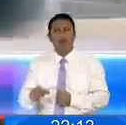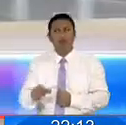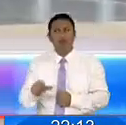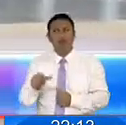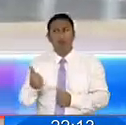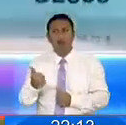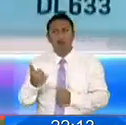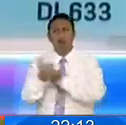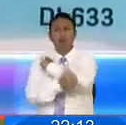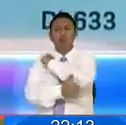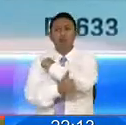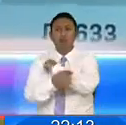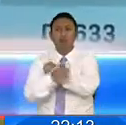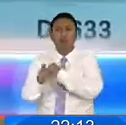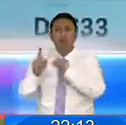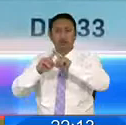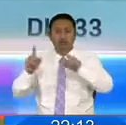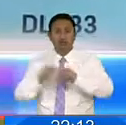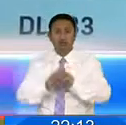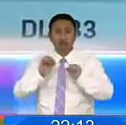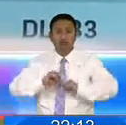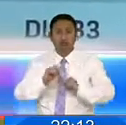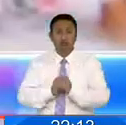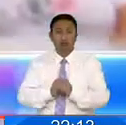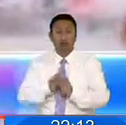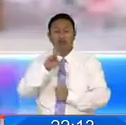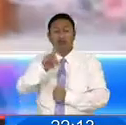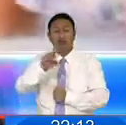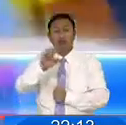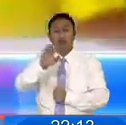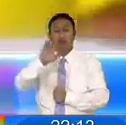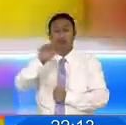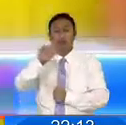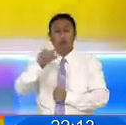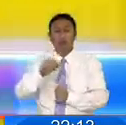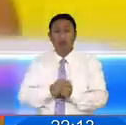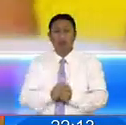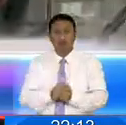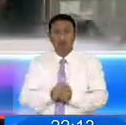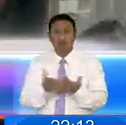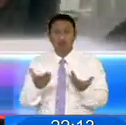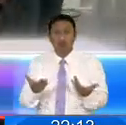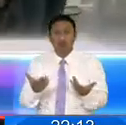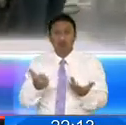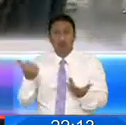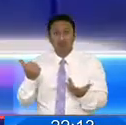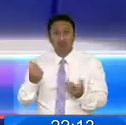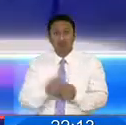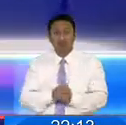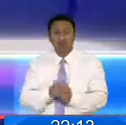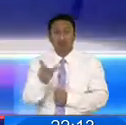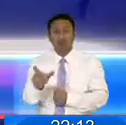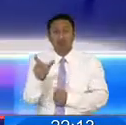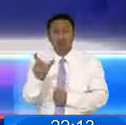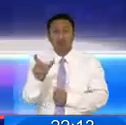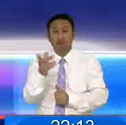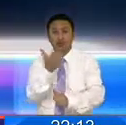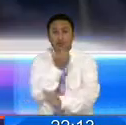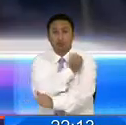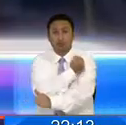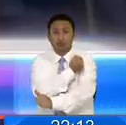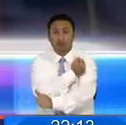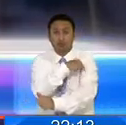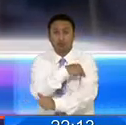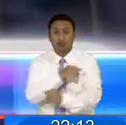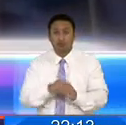los países que tengan variantes de preocupación como la Delta, transmisión comunitaria y poca vacunación? Ellos deberán presentar el carnet de inoculación, el